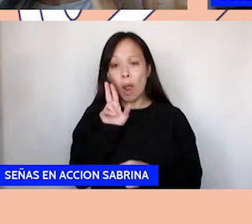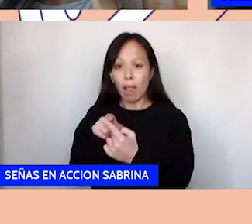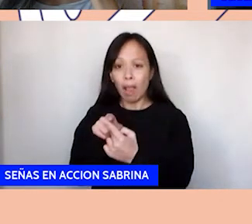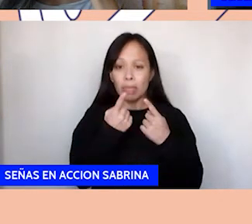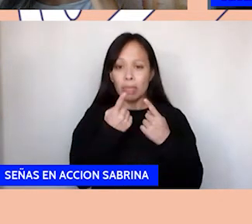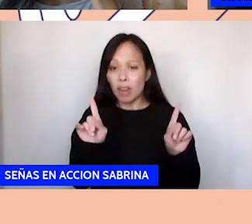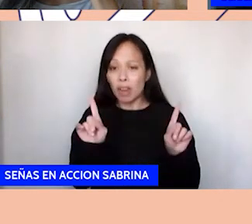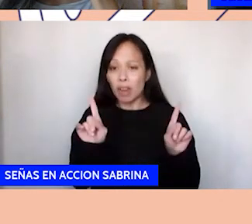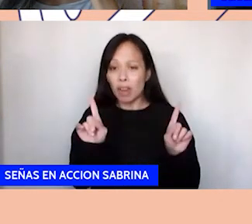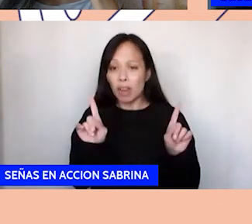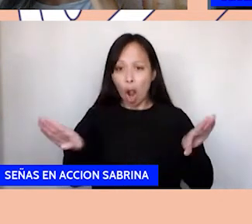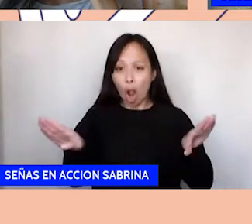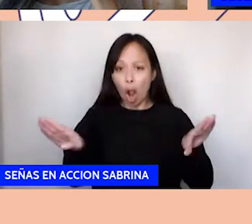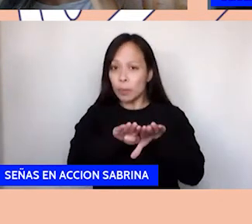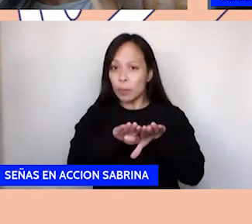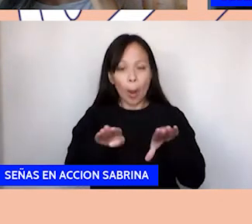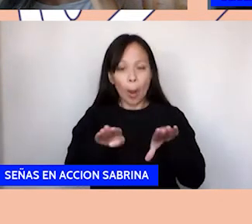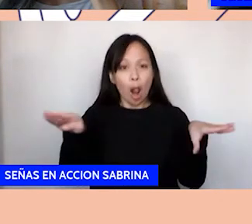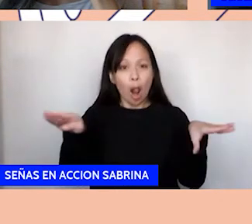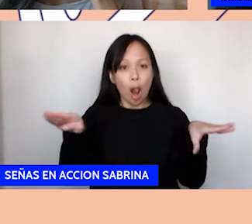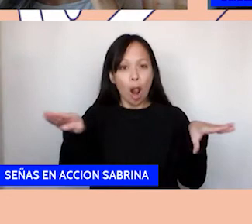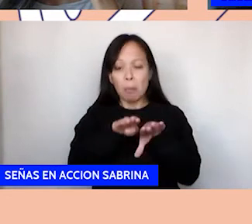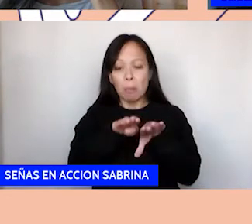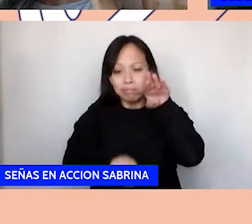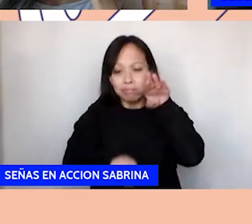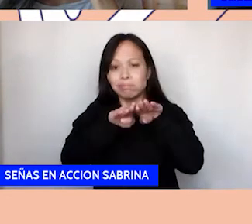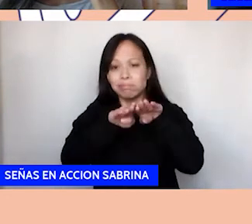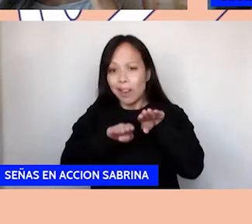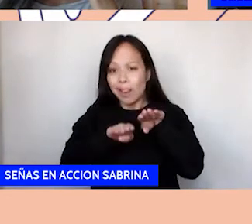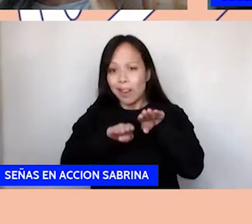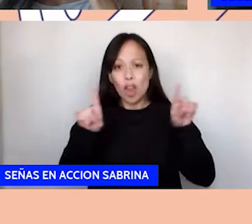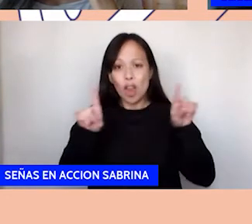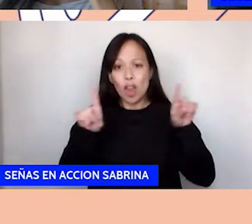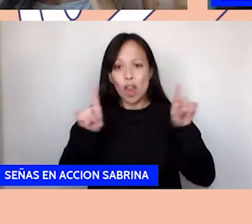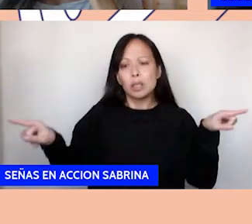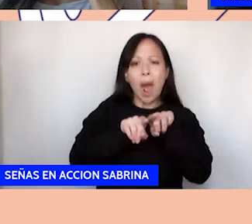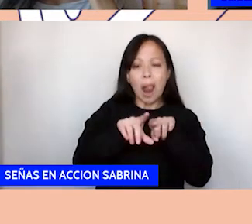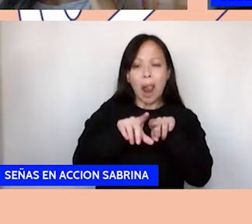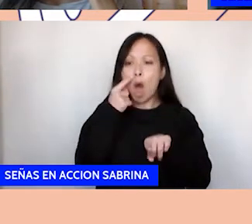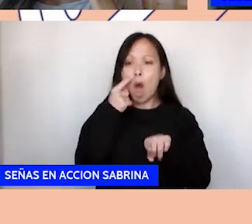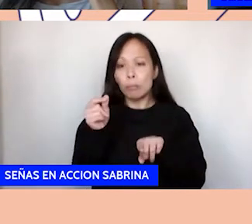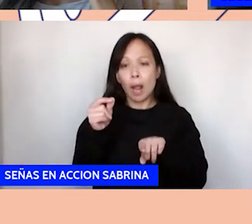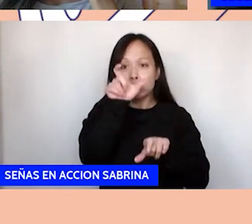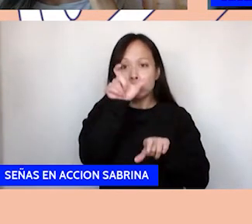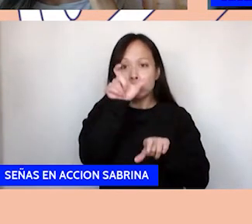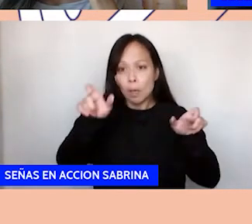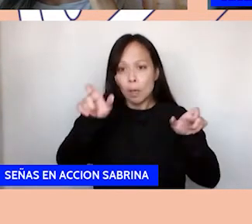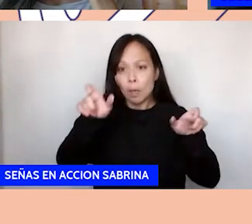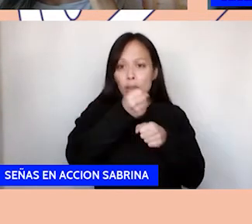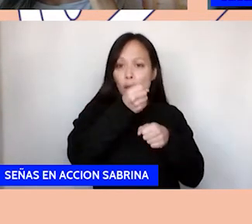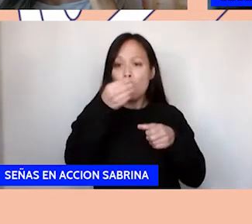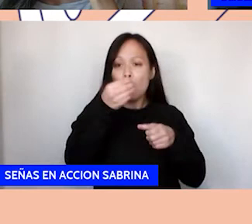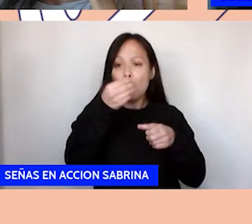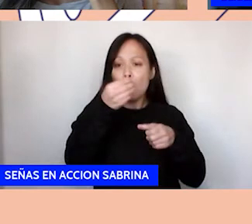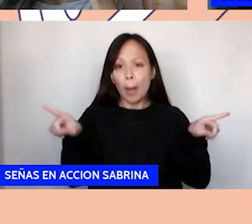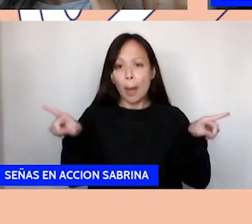persona que hace lo mismo que yo, ¿no? O que me den la misma oportunidad de aplicar a los mismos trabajos, o etcétera. En la parte de tecnología, creo